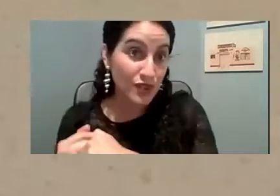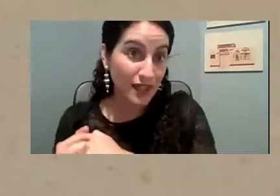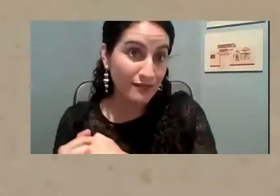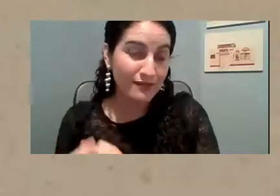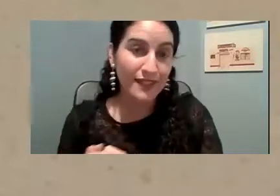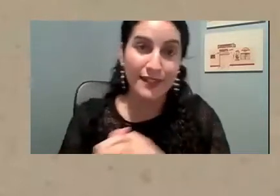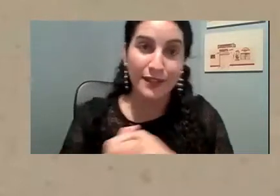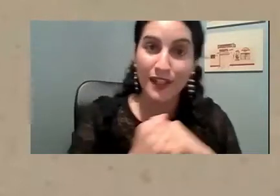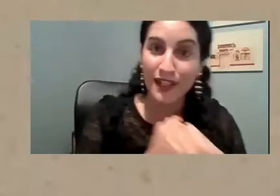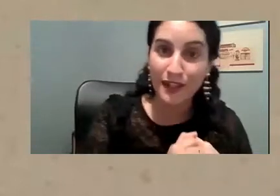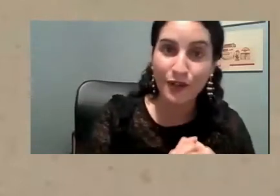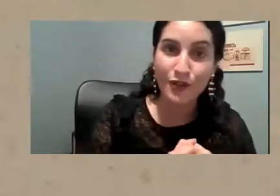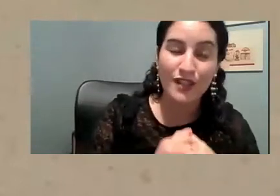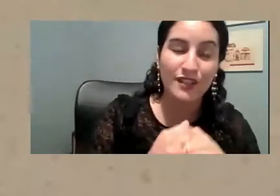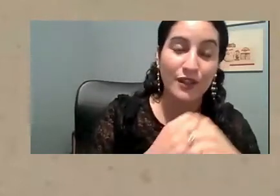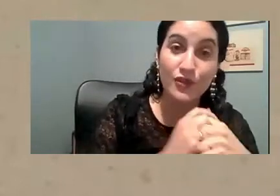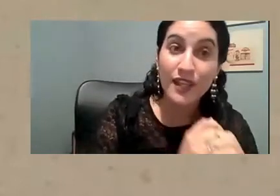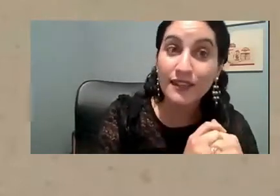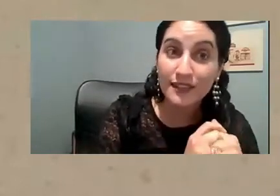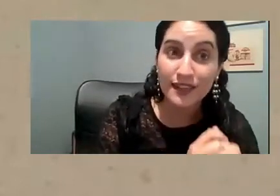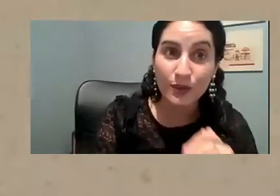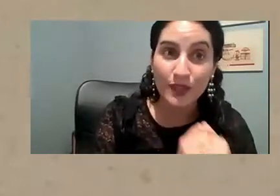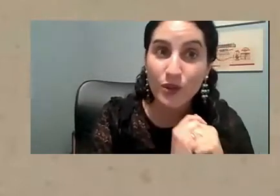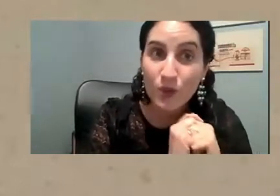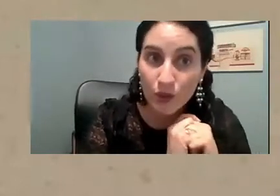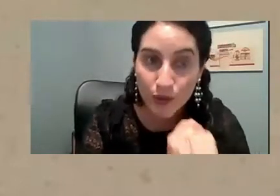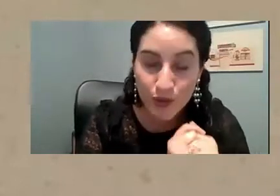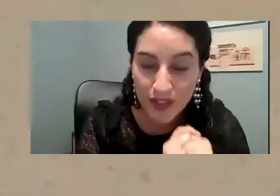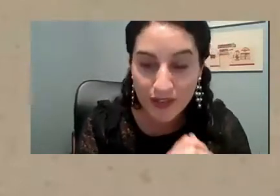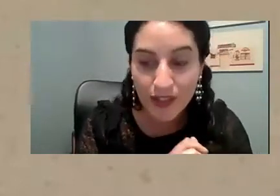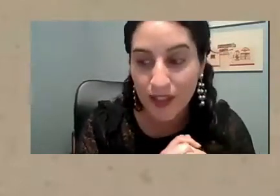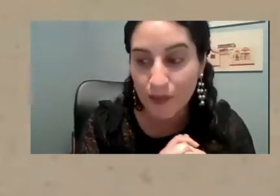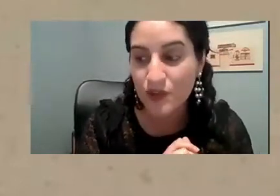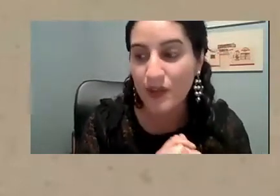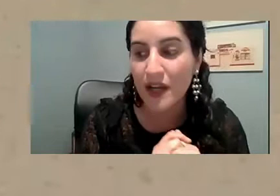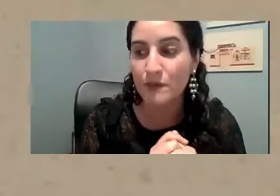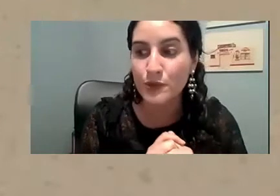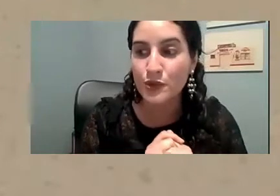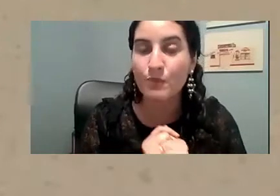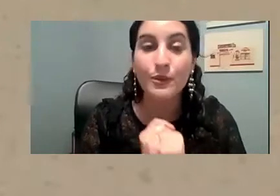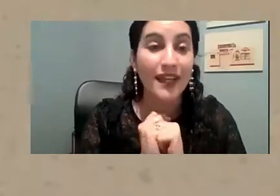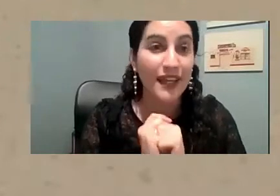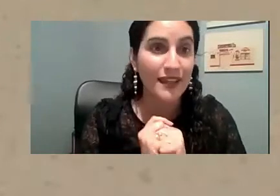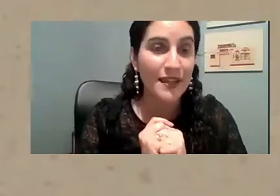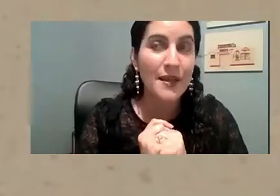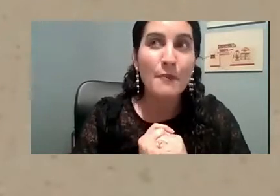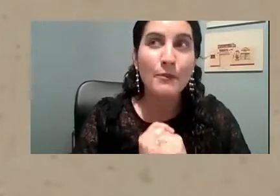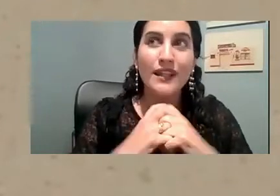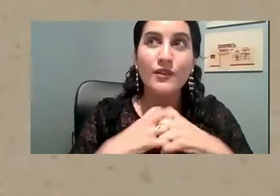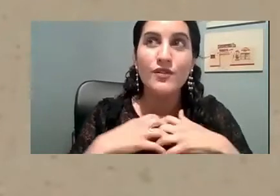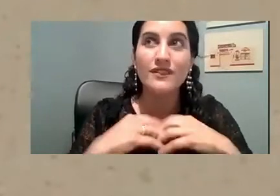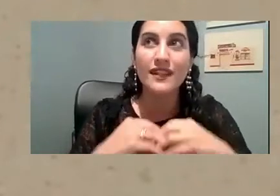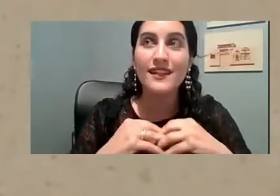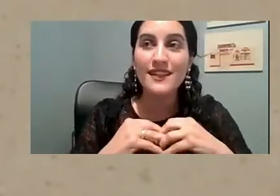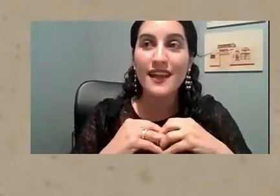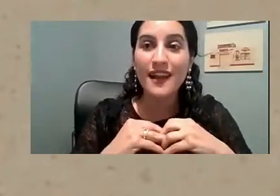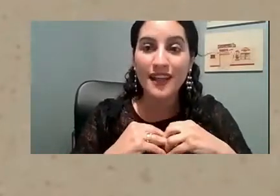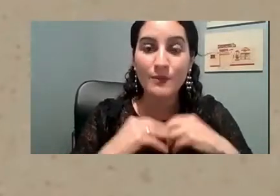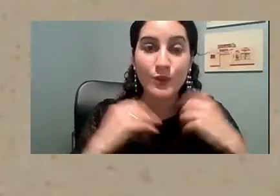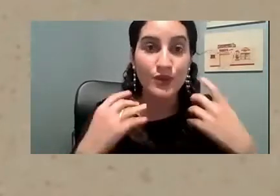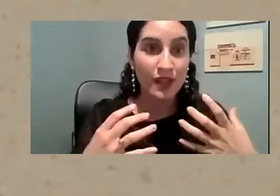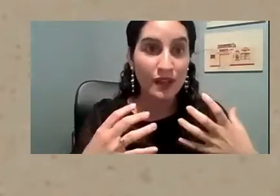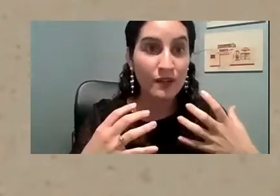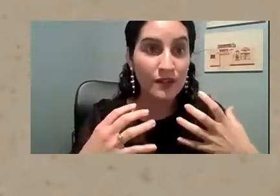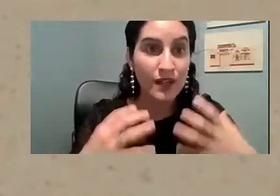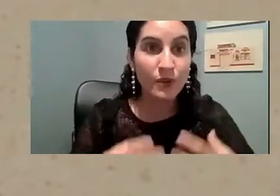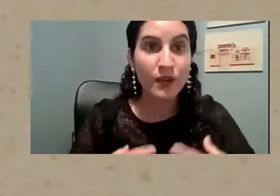el MUSEN, entre colegios, entre docentes, sobre todo con docentes queremos trabajar mucho. ¿Por qué? Porque nos interesa que